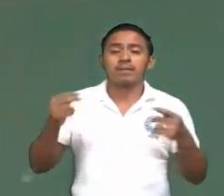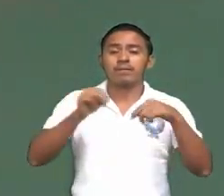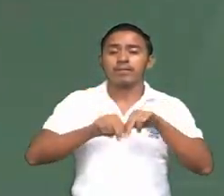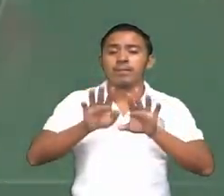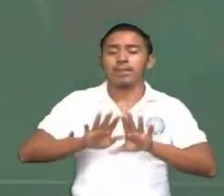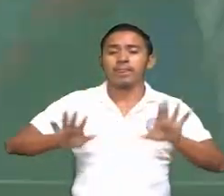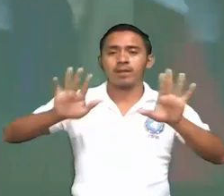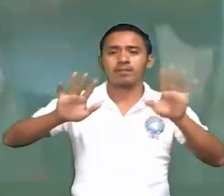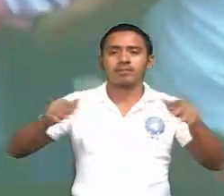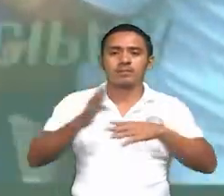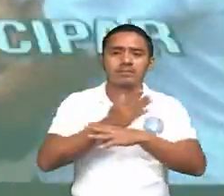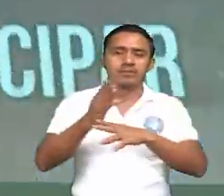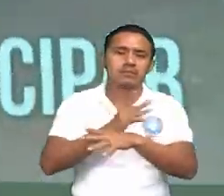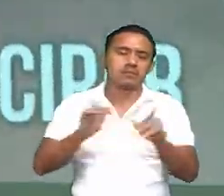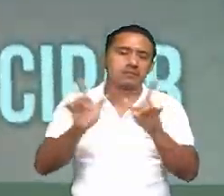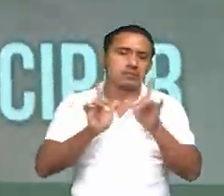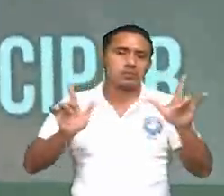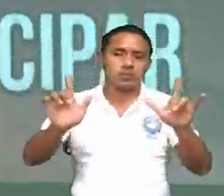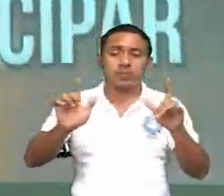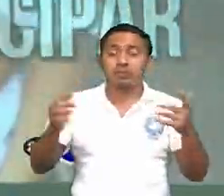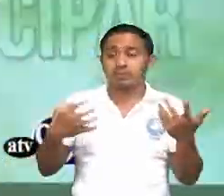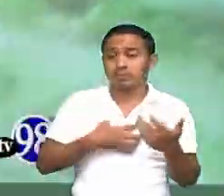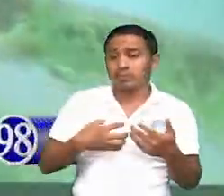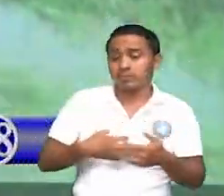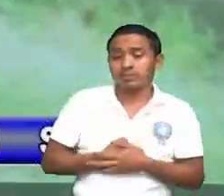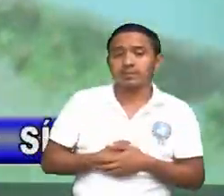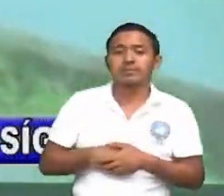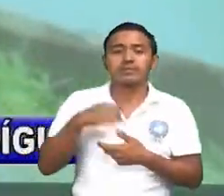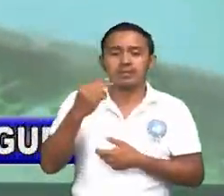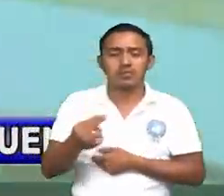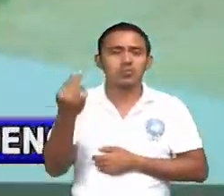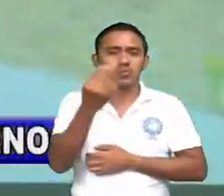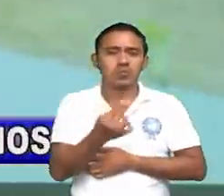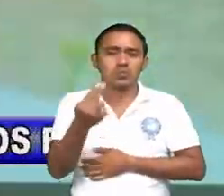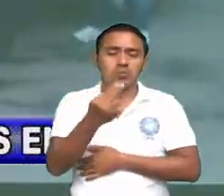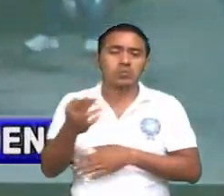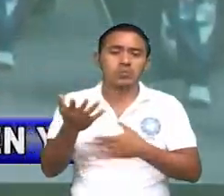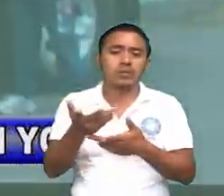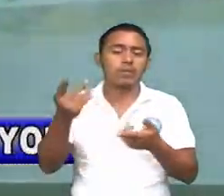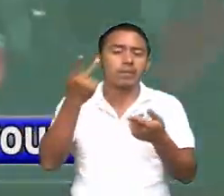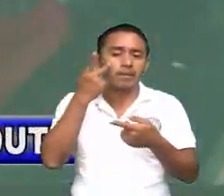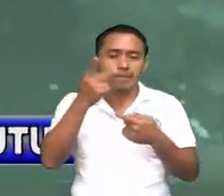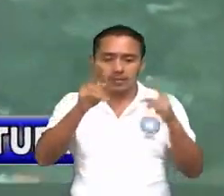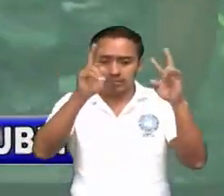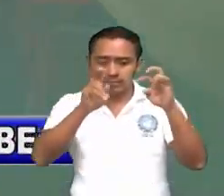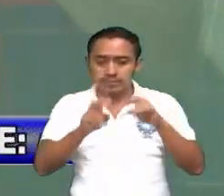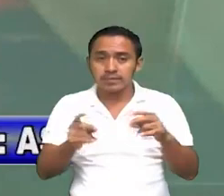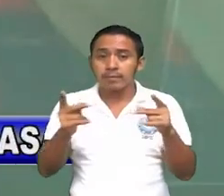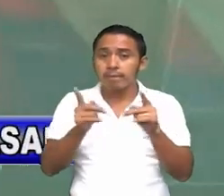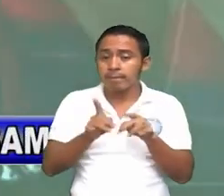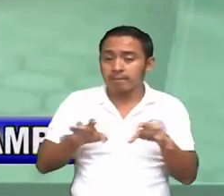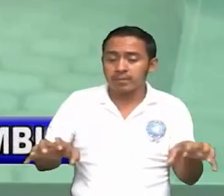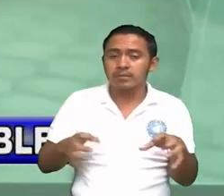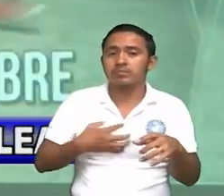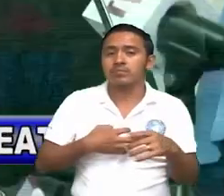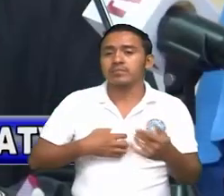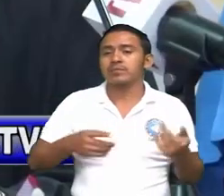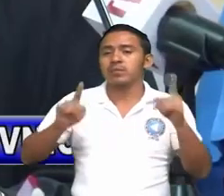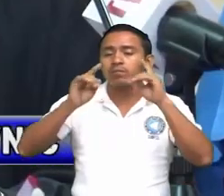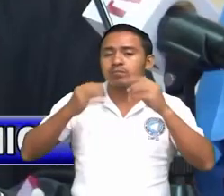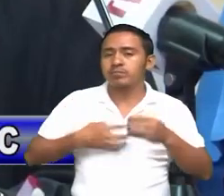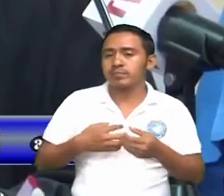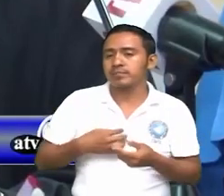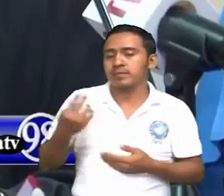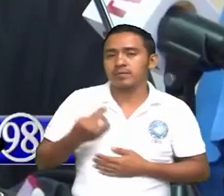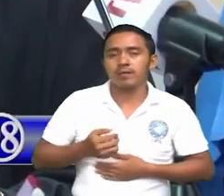crearán dos escenarios de situaciones adversas, los que servirán para evaluar y actualizar los planes de respuesta y de autoprotección. El